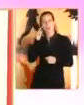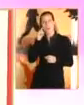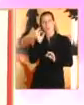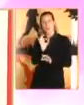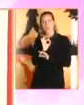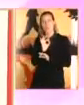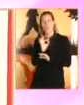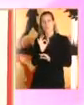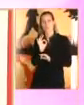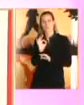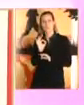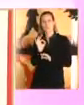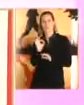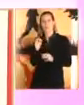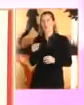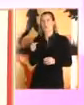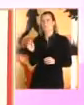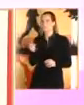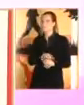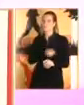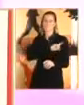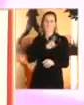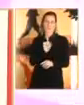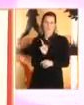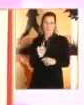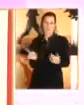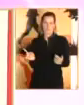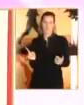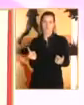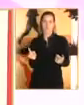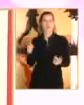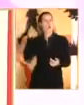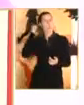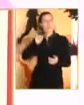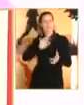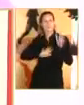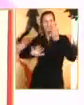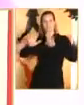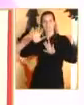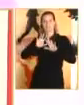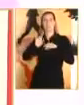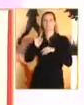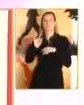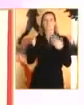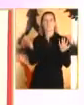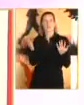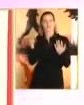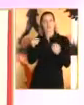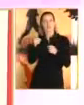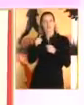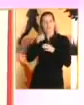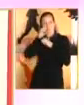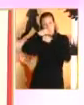algo exagerados, dentro de que es una aplicación muy complicada. Se opera a microscopio